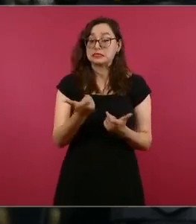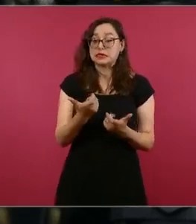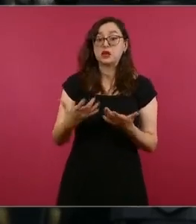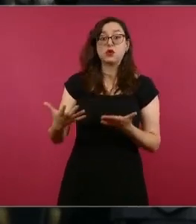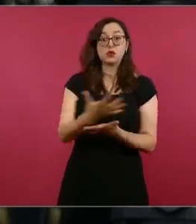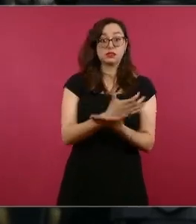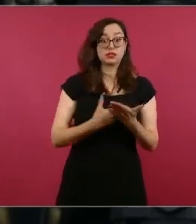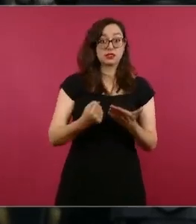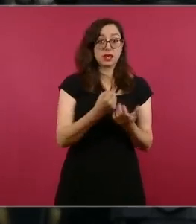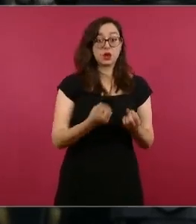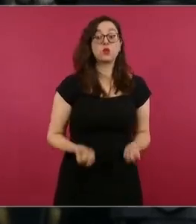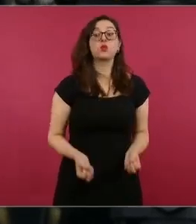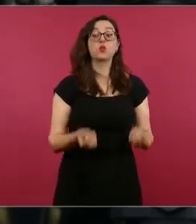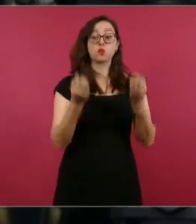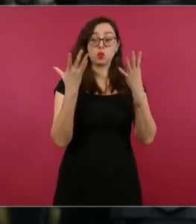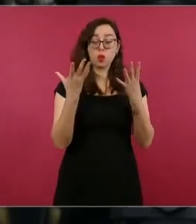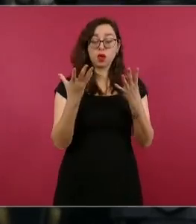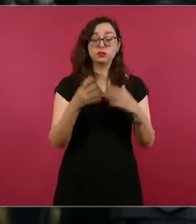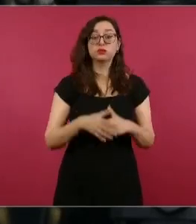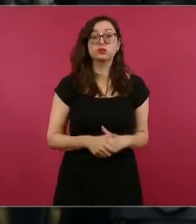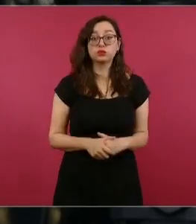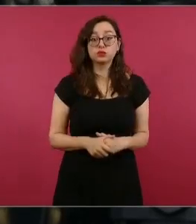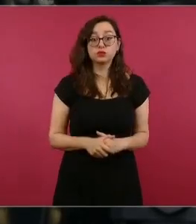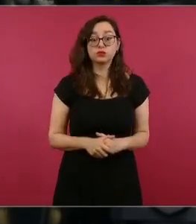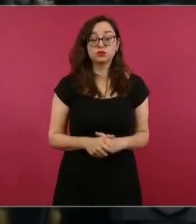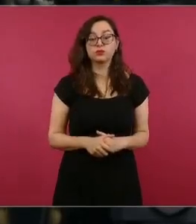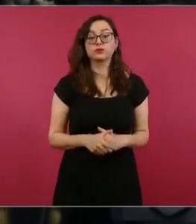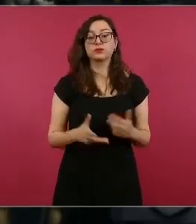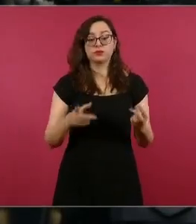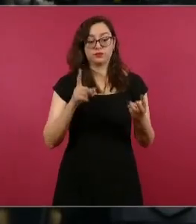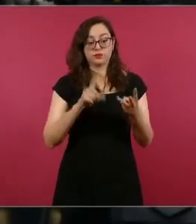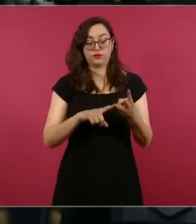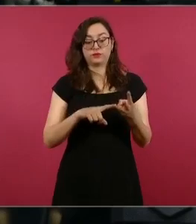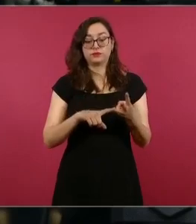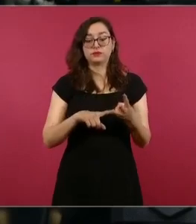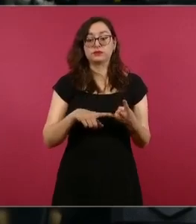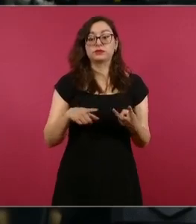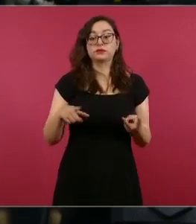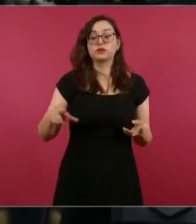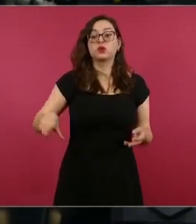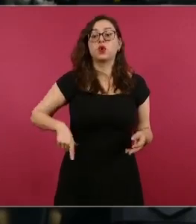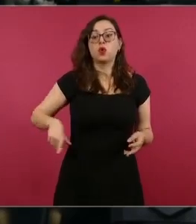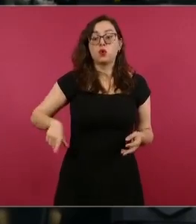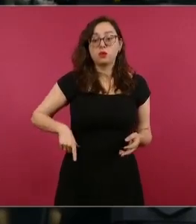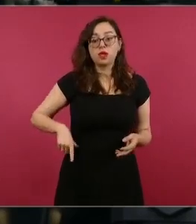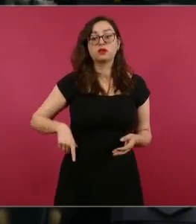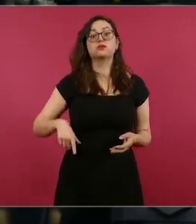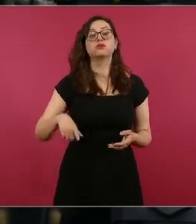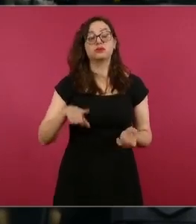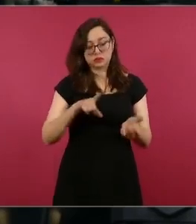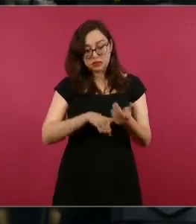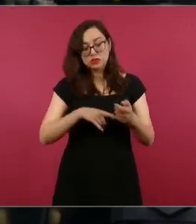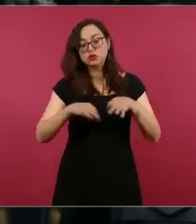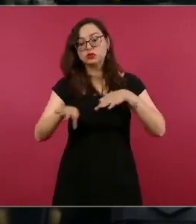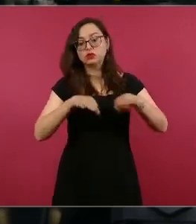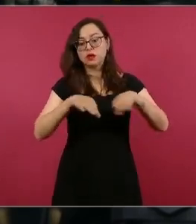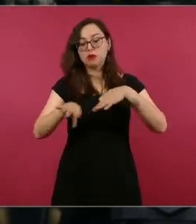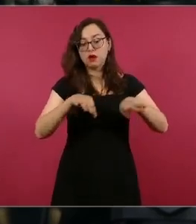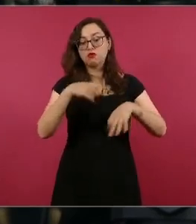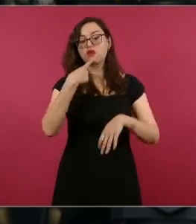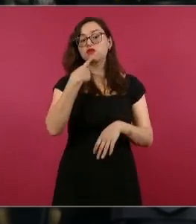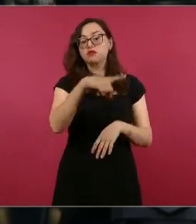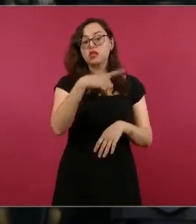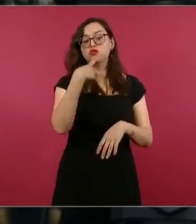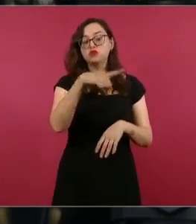rescatar precisamente estos contratos. ¿Cuántos funcionarios han sido o fueron, bueno, se interpusieron denuncias? ¿Cuántos ahorita actualmente